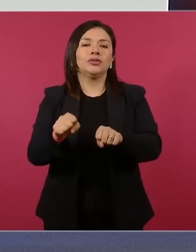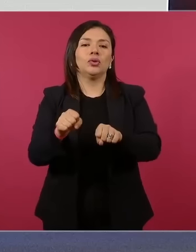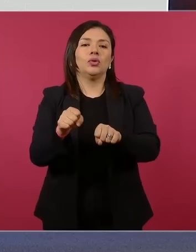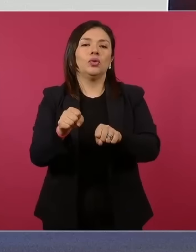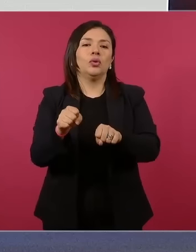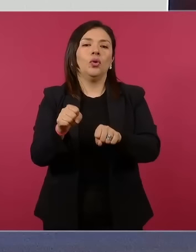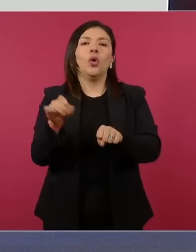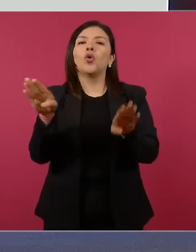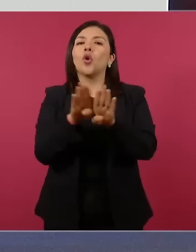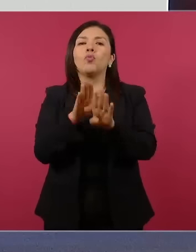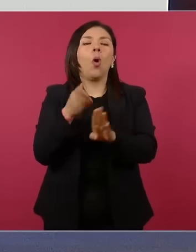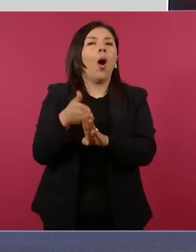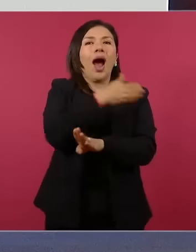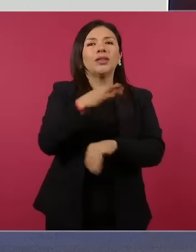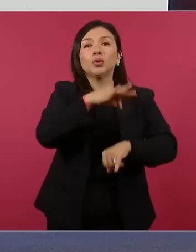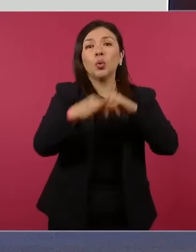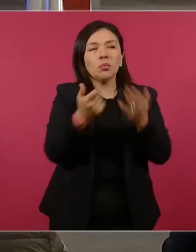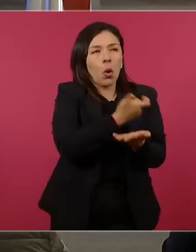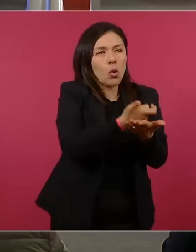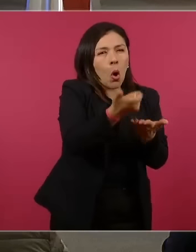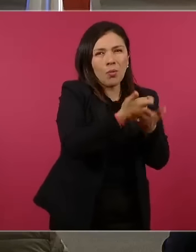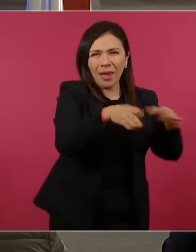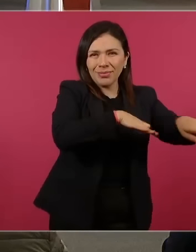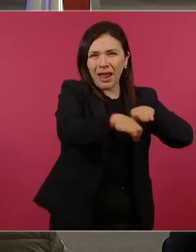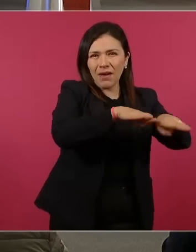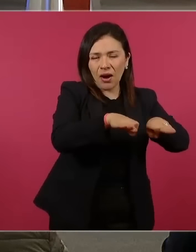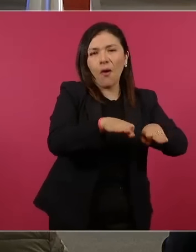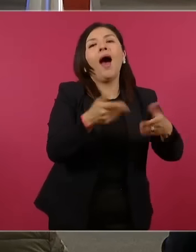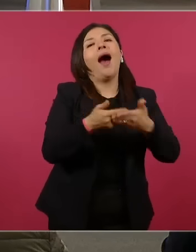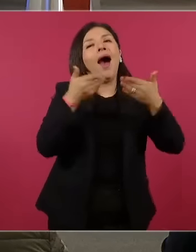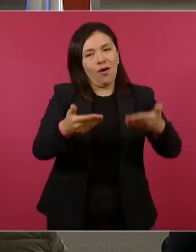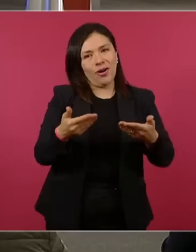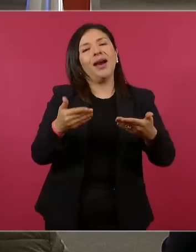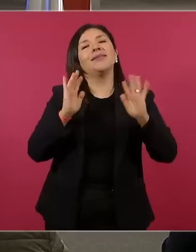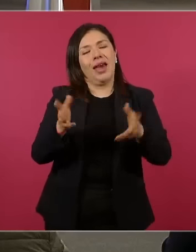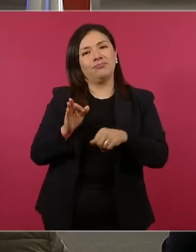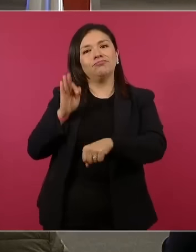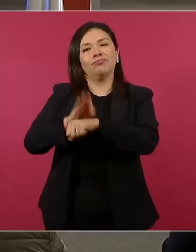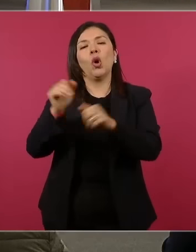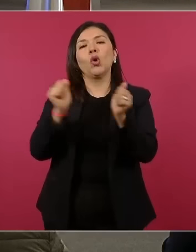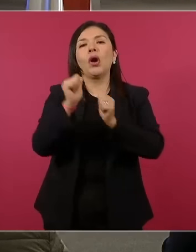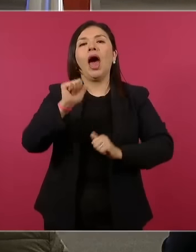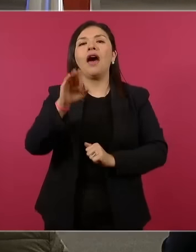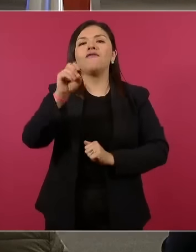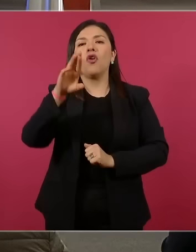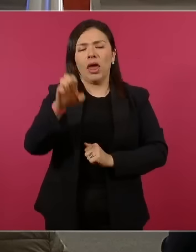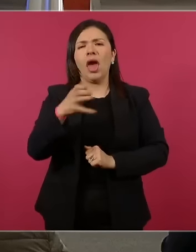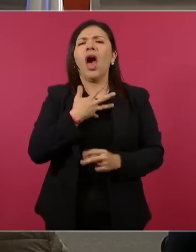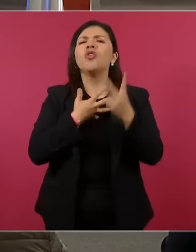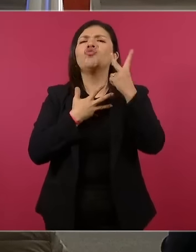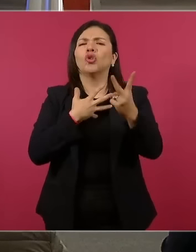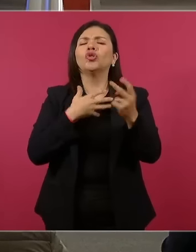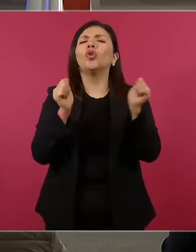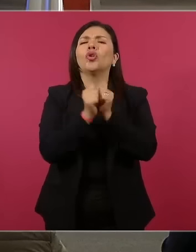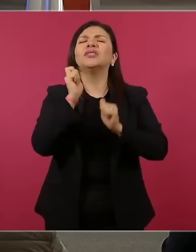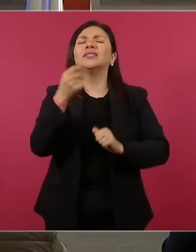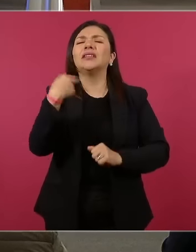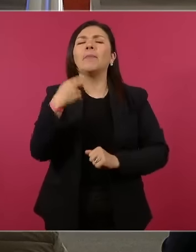monto de su último salario a través de una Afore. Hay dos casos que serán a través de rentas